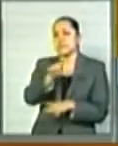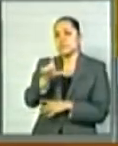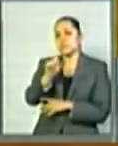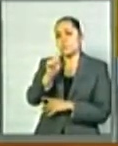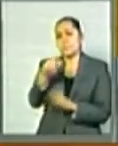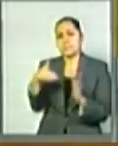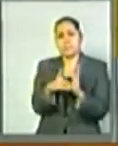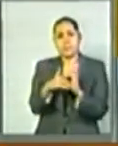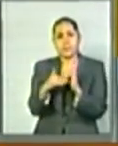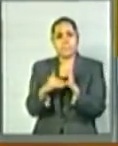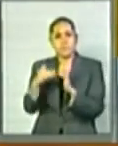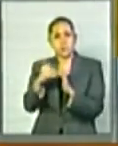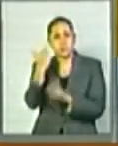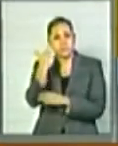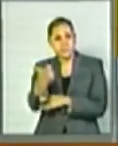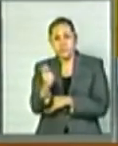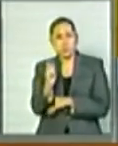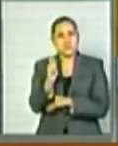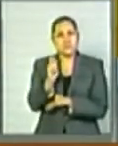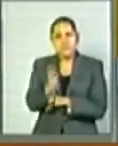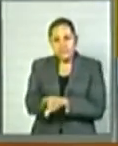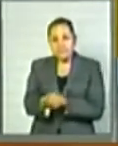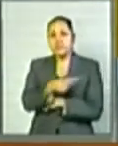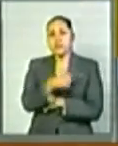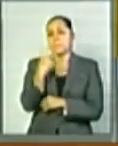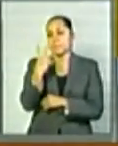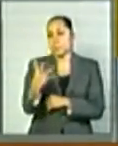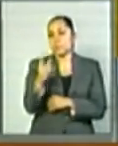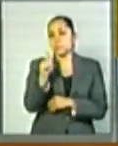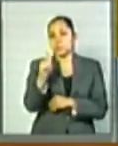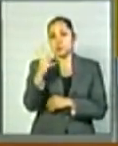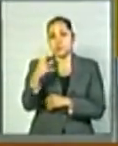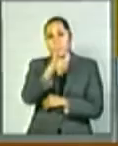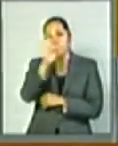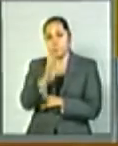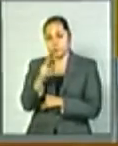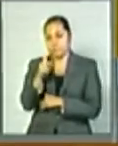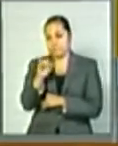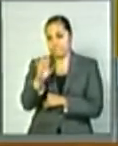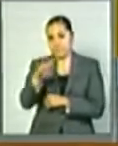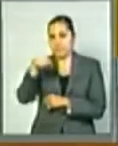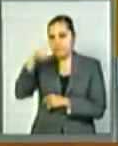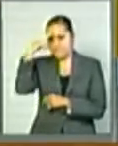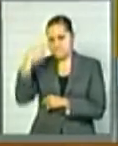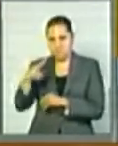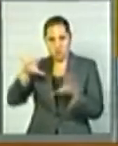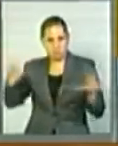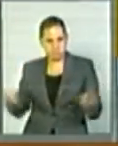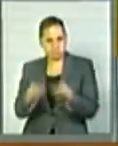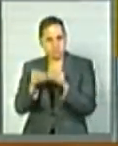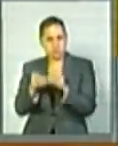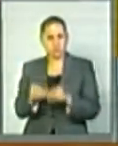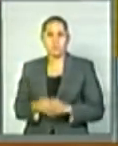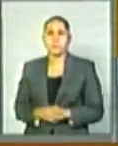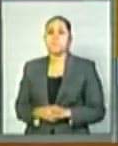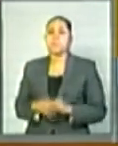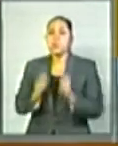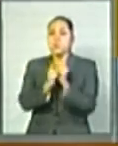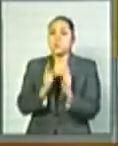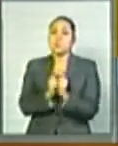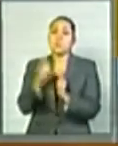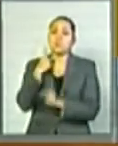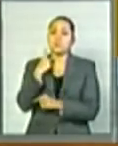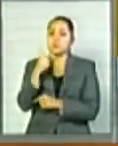millones de pesos, es decir, el 4.5% del PIB de México. El Grupo Parlamentario de